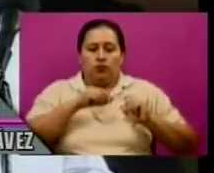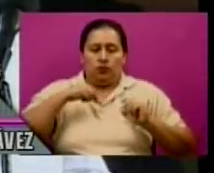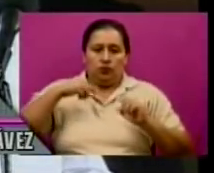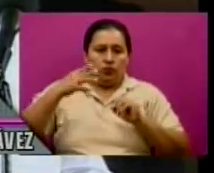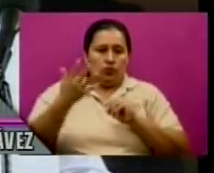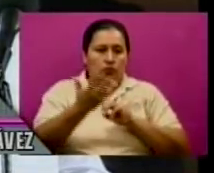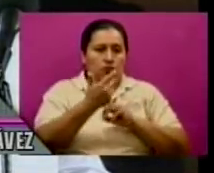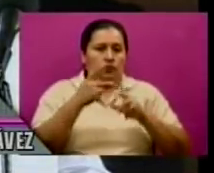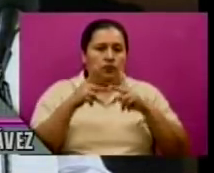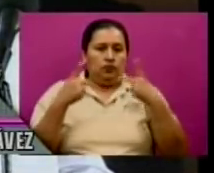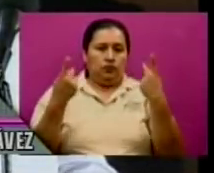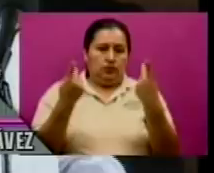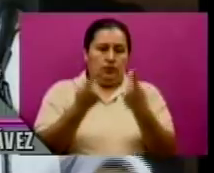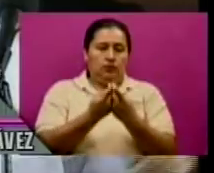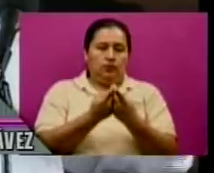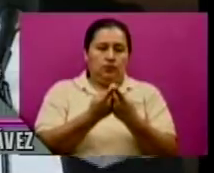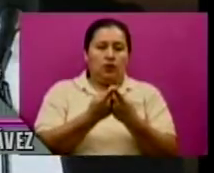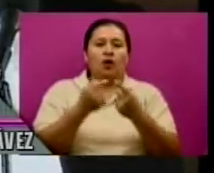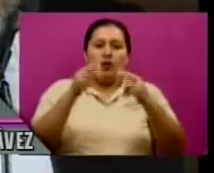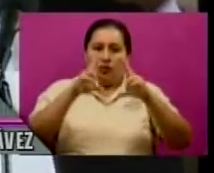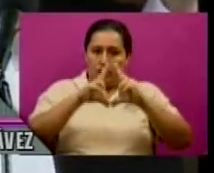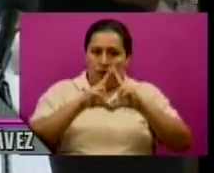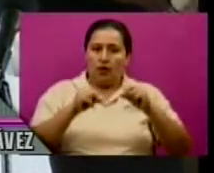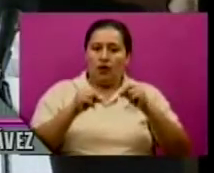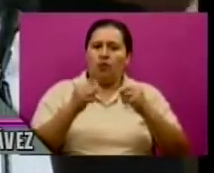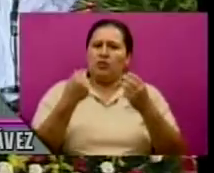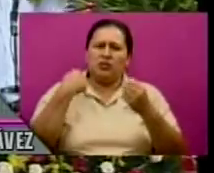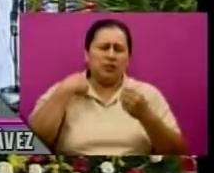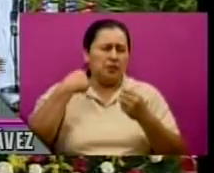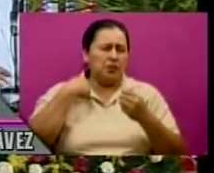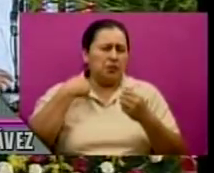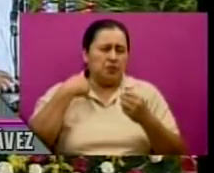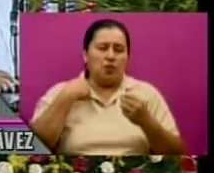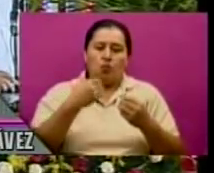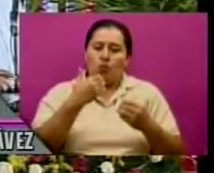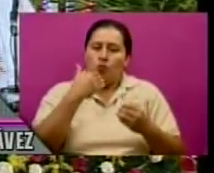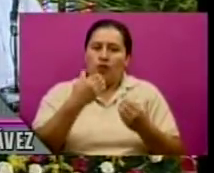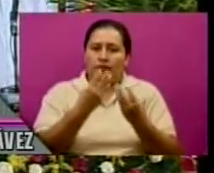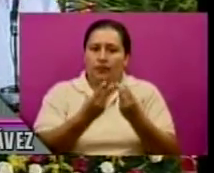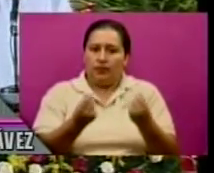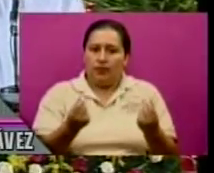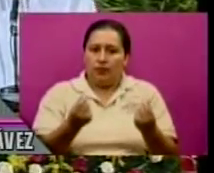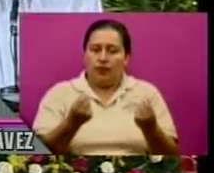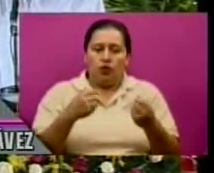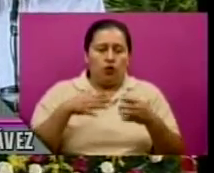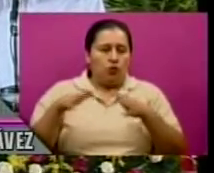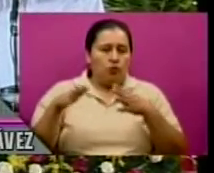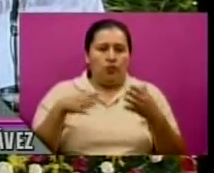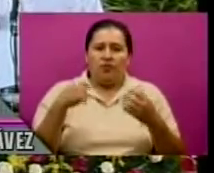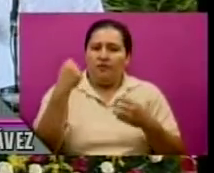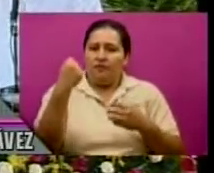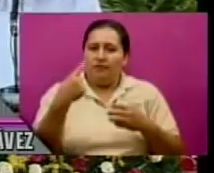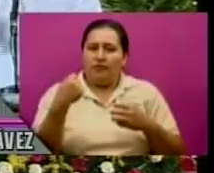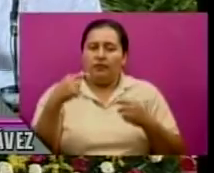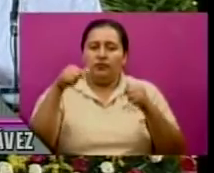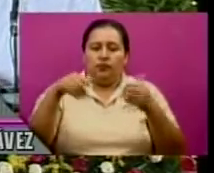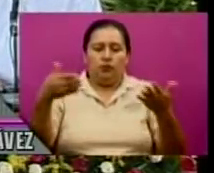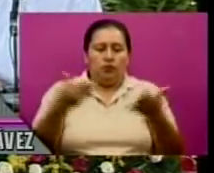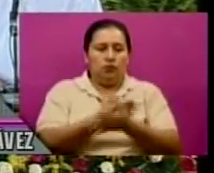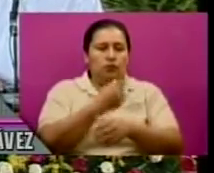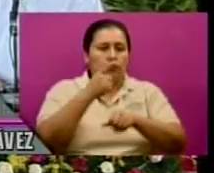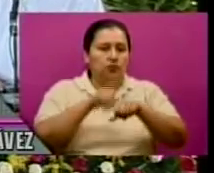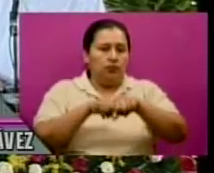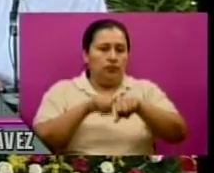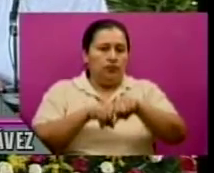pueblos. Y Nicaragua ha sido tierra fértil de todos los tiempos y no podía estar ausente de este nuevo